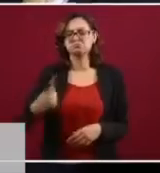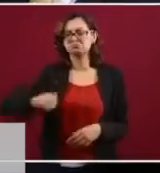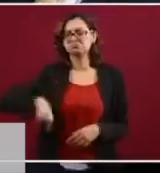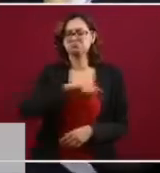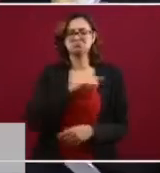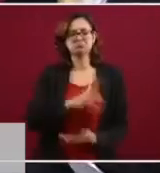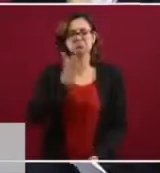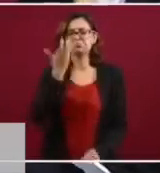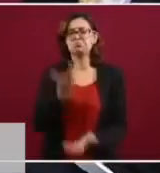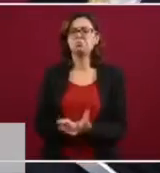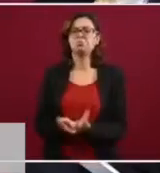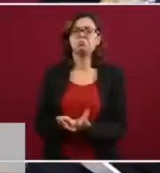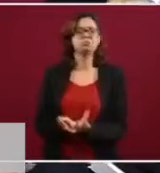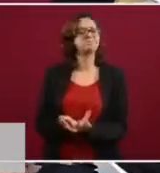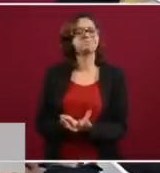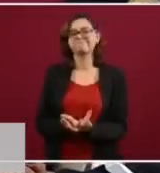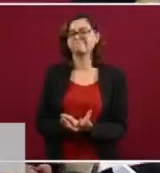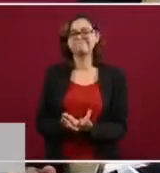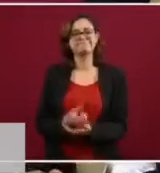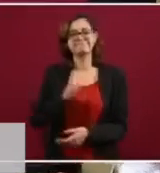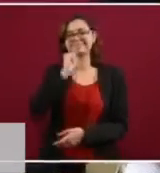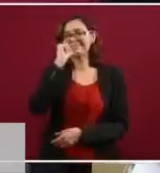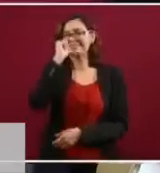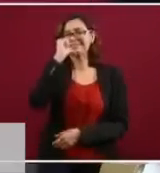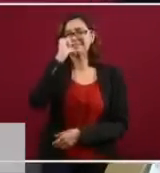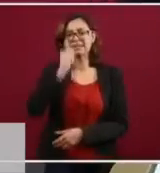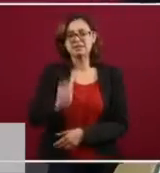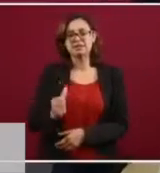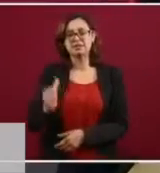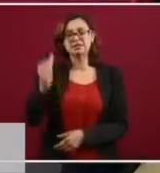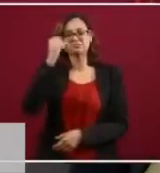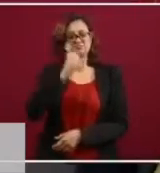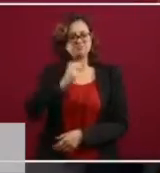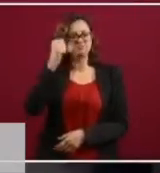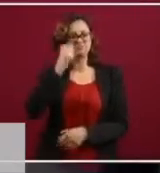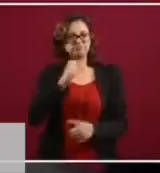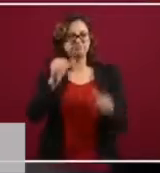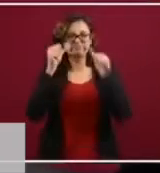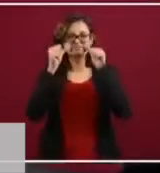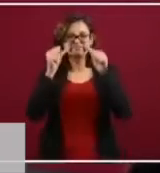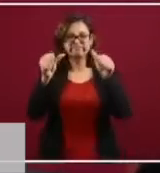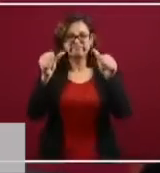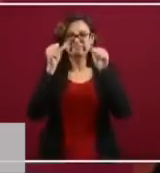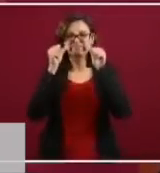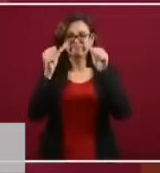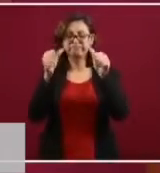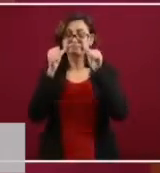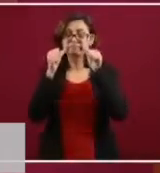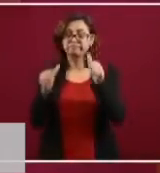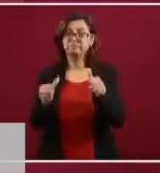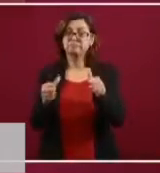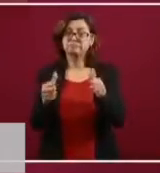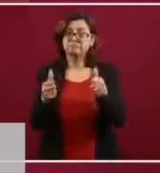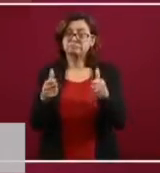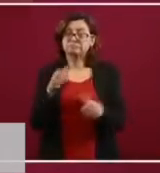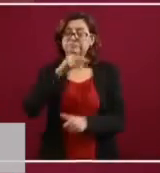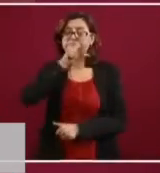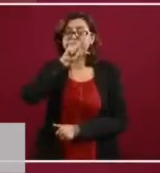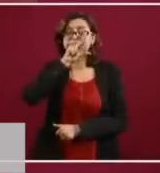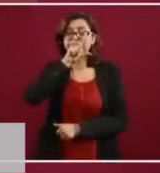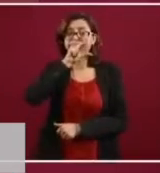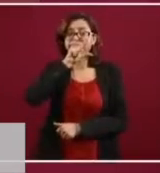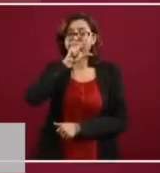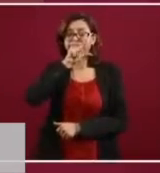el país. Por tratarse del tema más importante para su gobierno, el gobierno no le dará la espalda al pueblo, y no solo se trata del uso de la